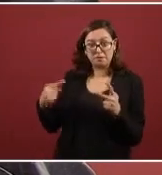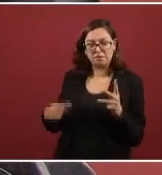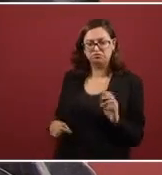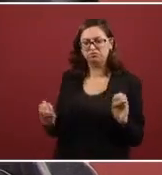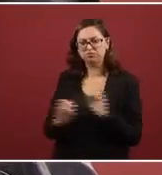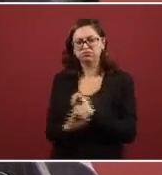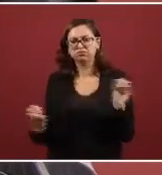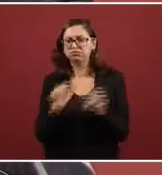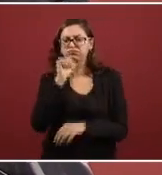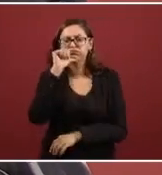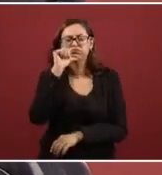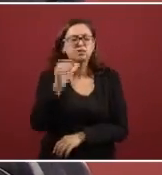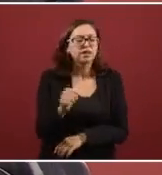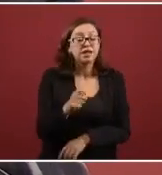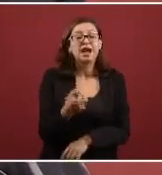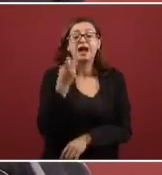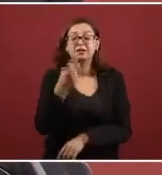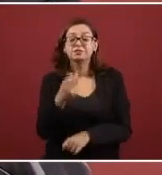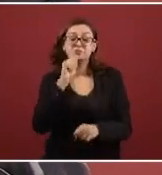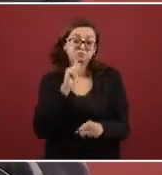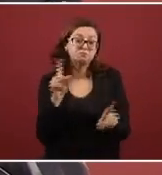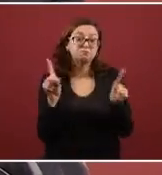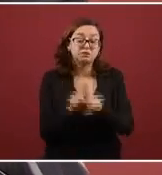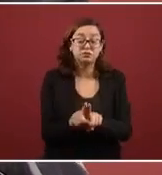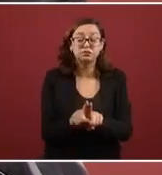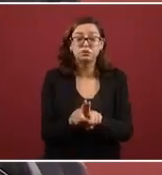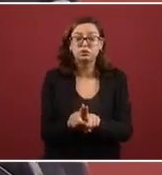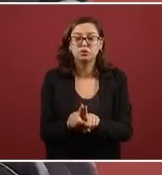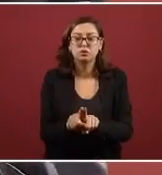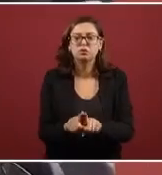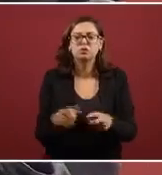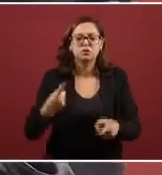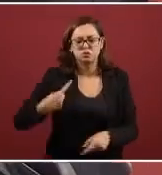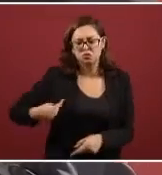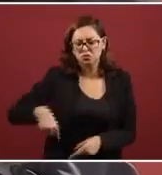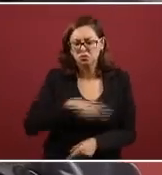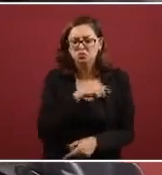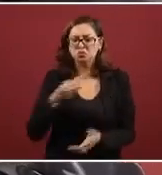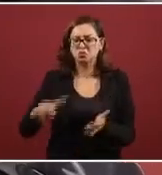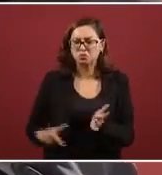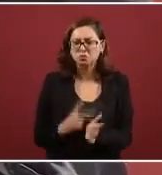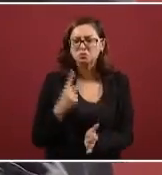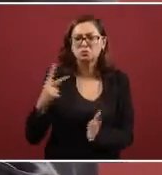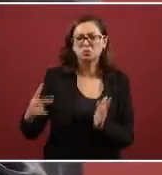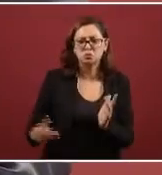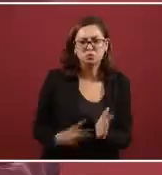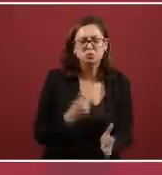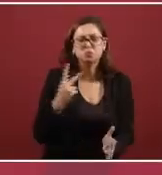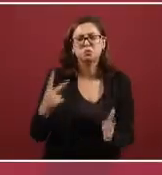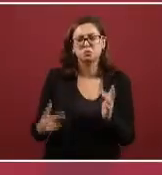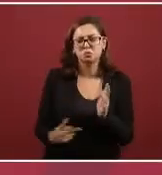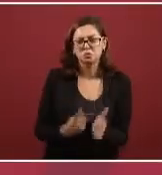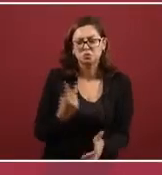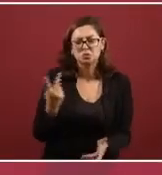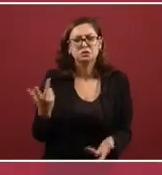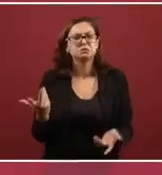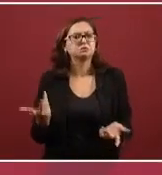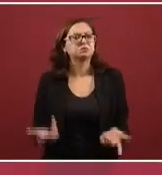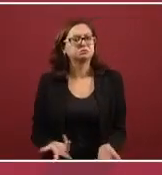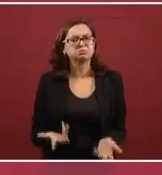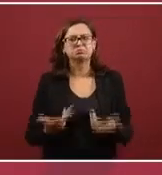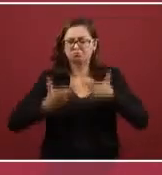y así son nuestras reuniones y los